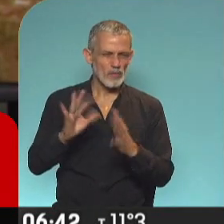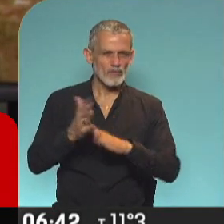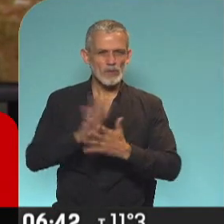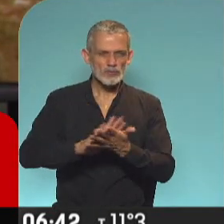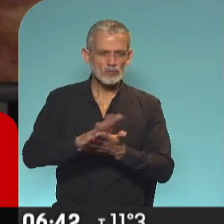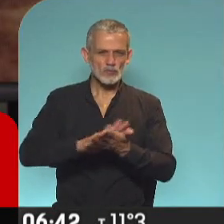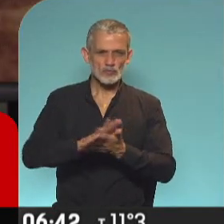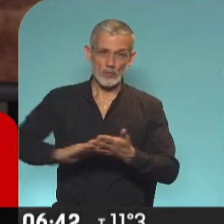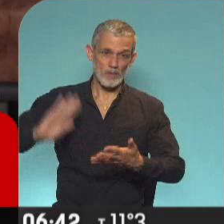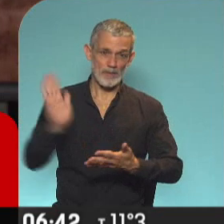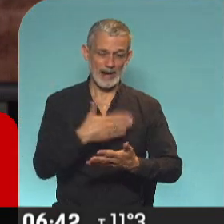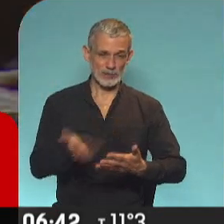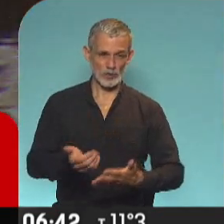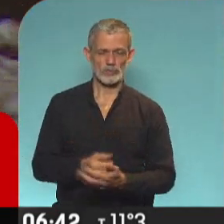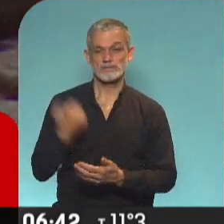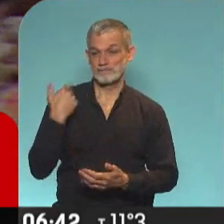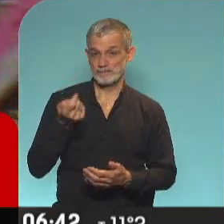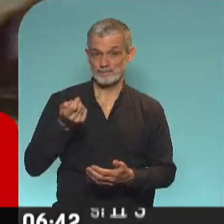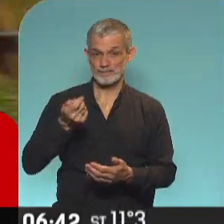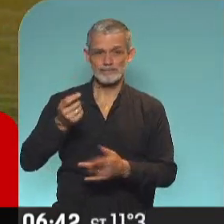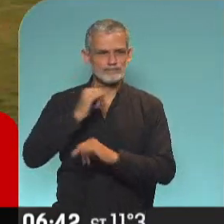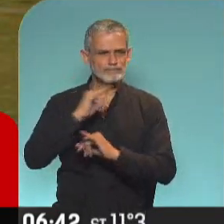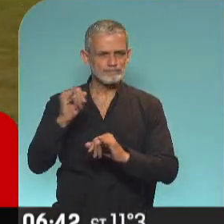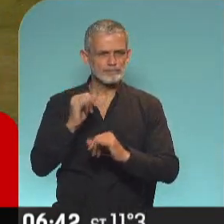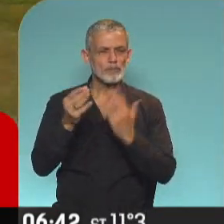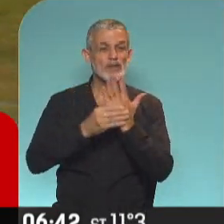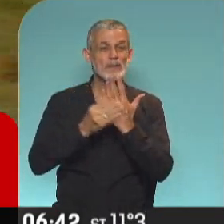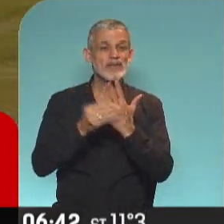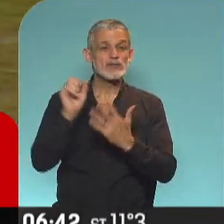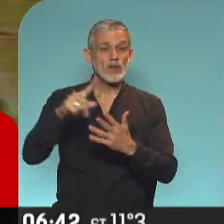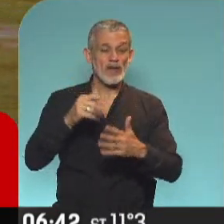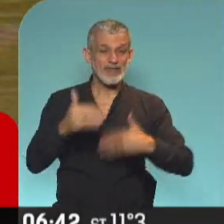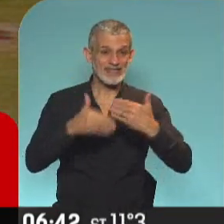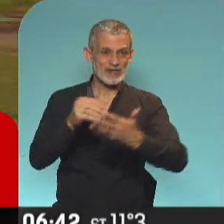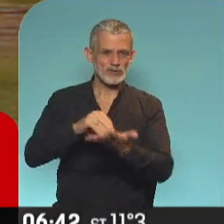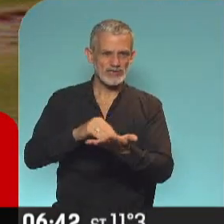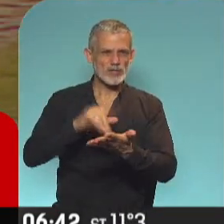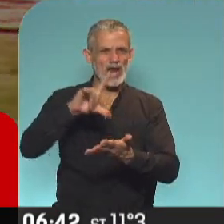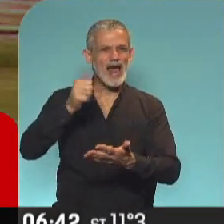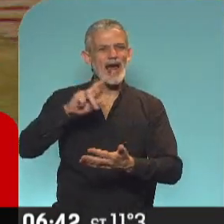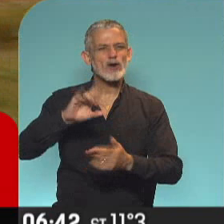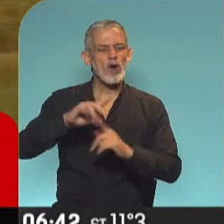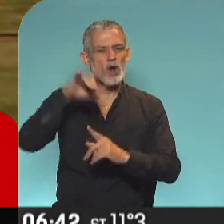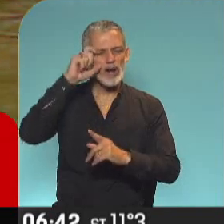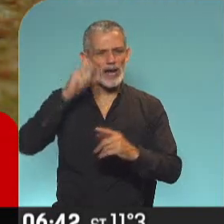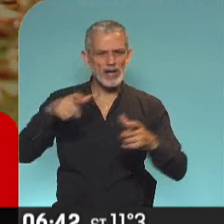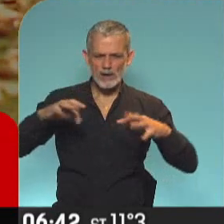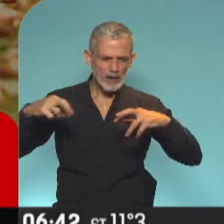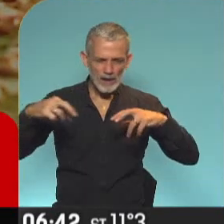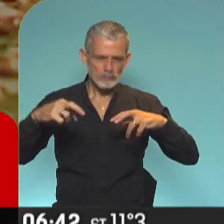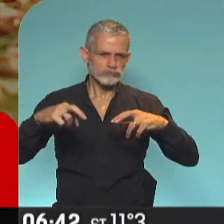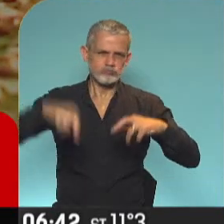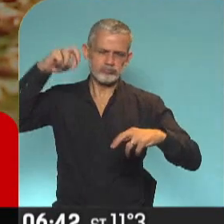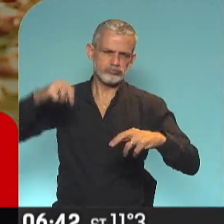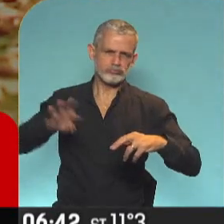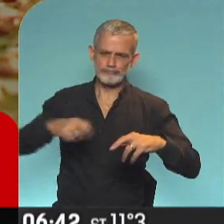una solución para todos. Pero en las últimas horas se señaló que el ministro de Desarrollo Territorial, Larroque, se levantó de la mesa de negociación y que quien se